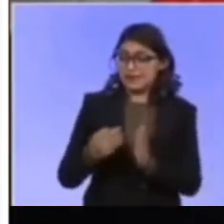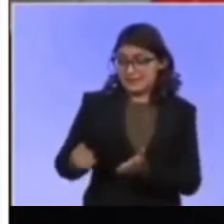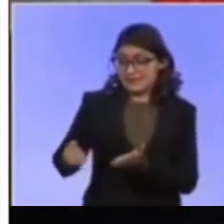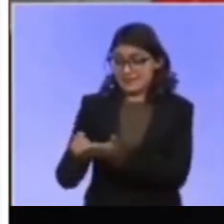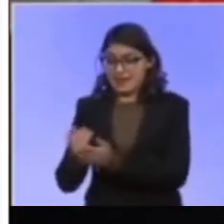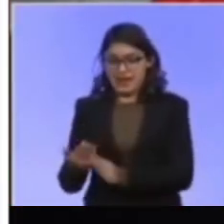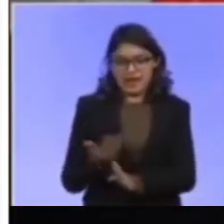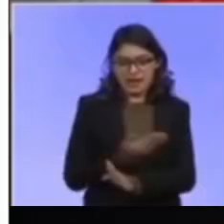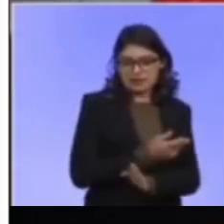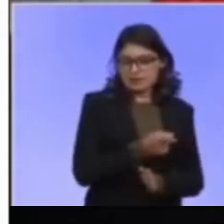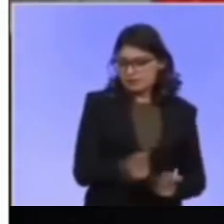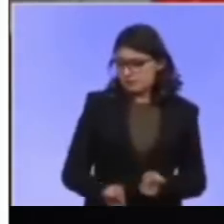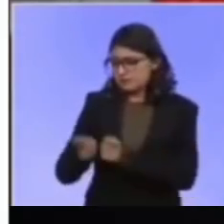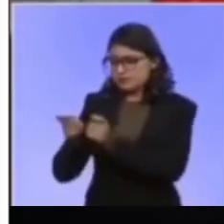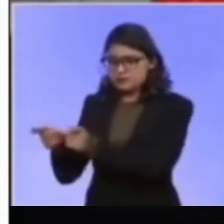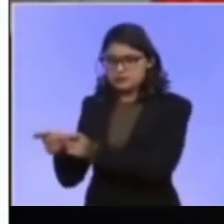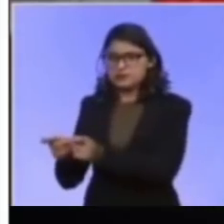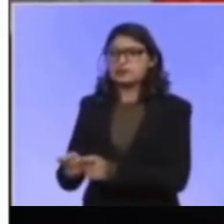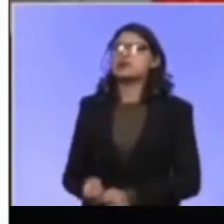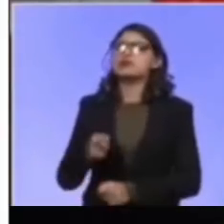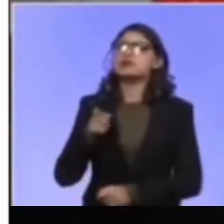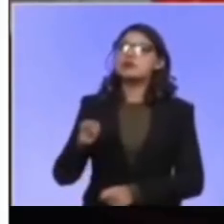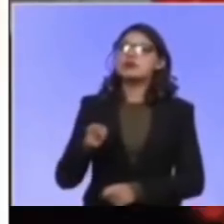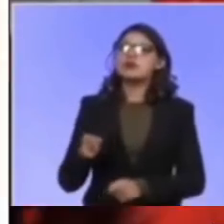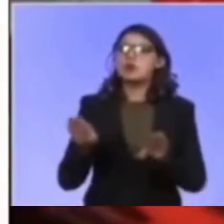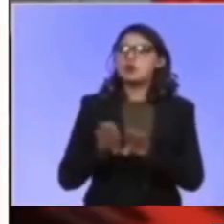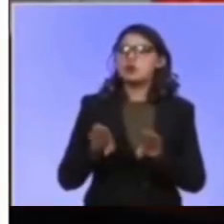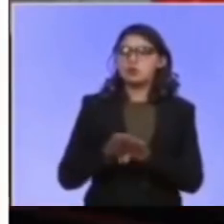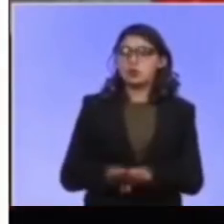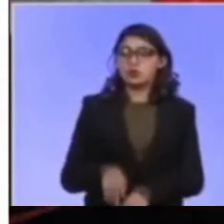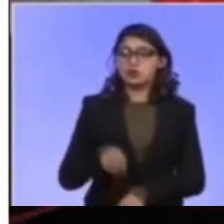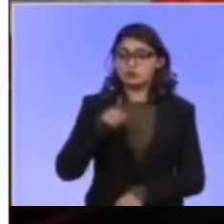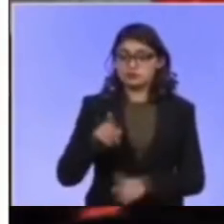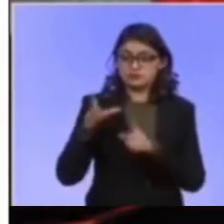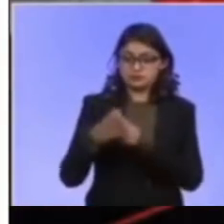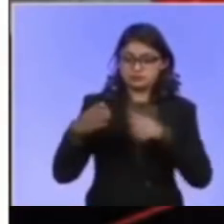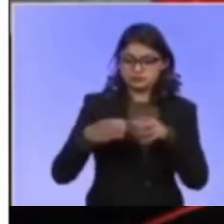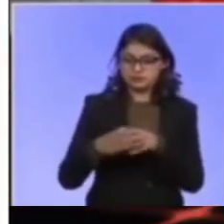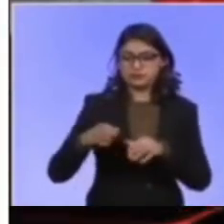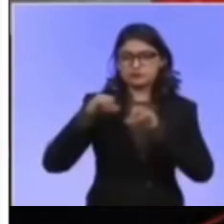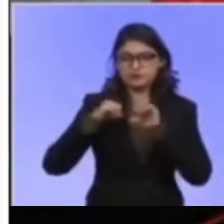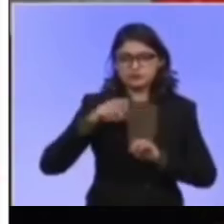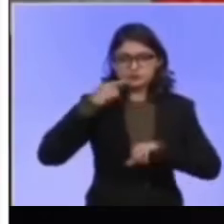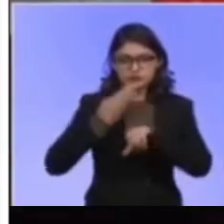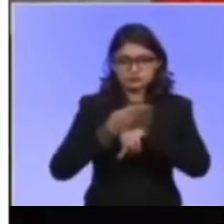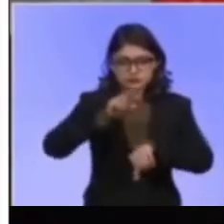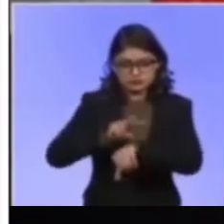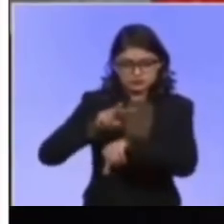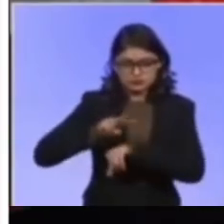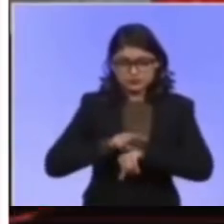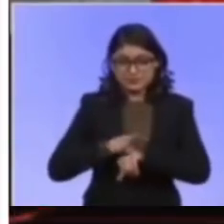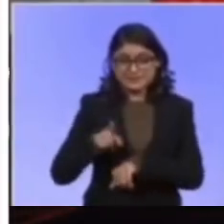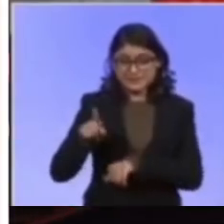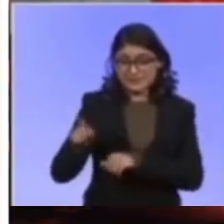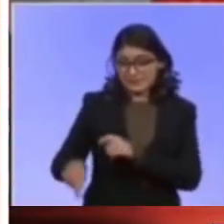procedimiento es más ello ocurrió antes de que la comisión de fiscalización recibiera el